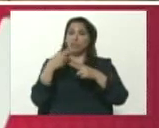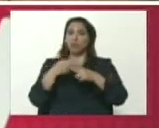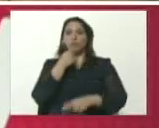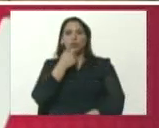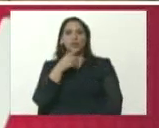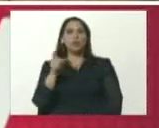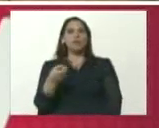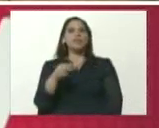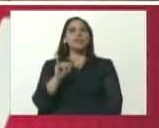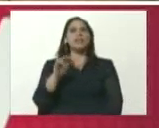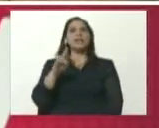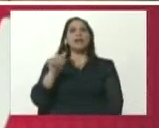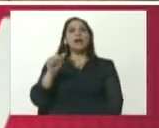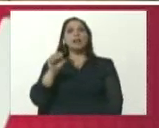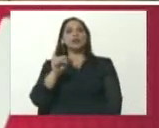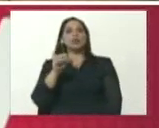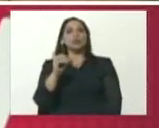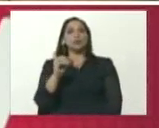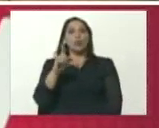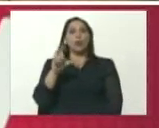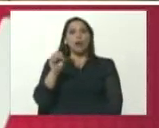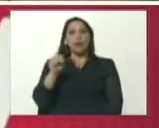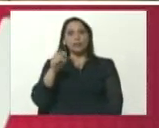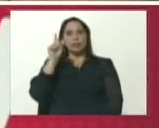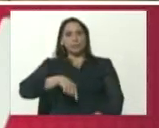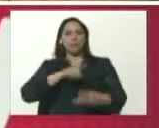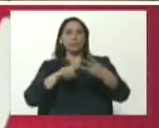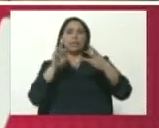la VC. Ramón Díaz,